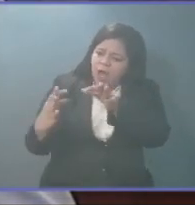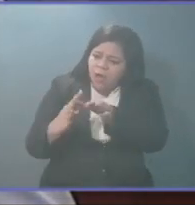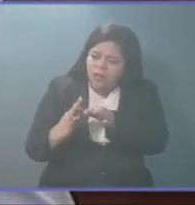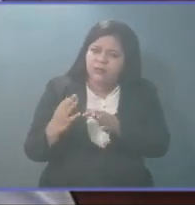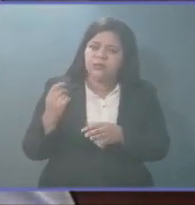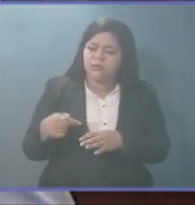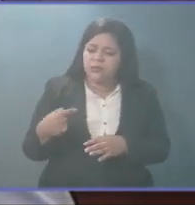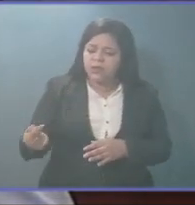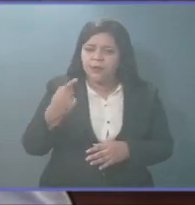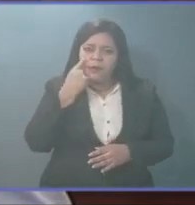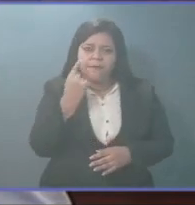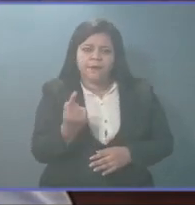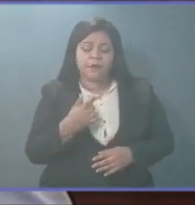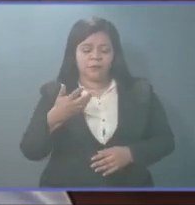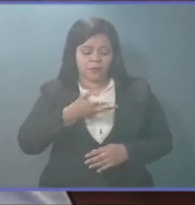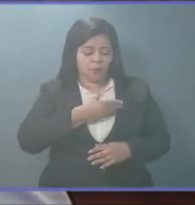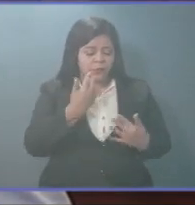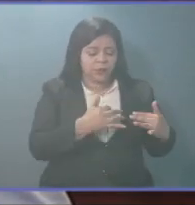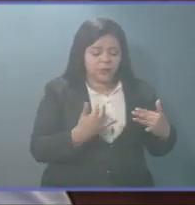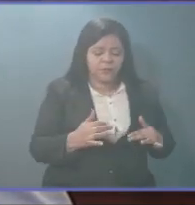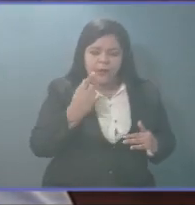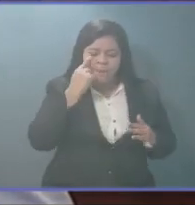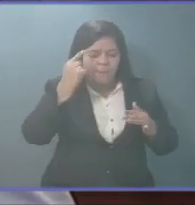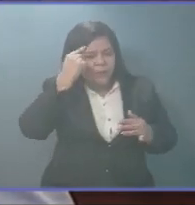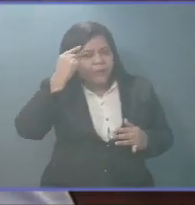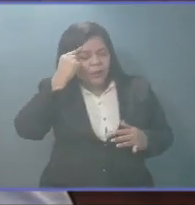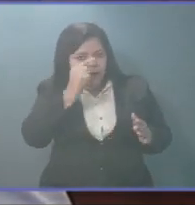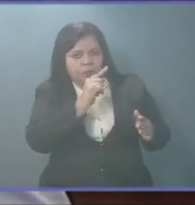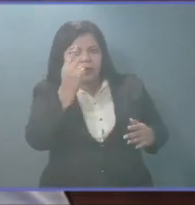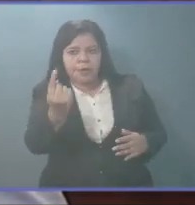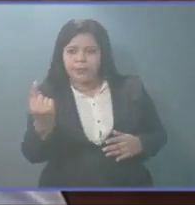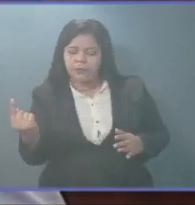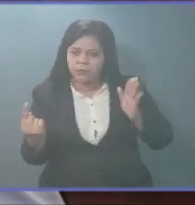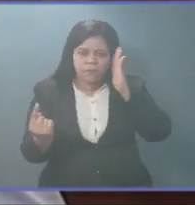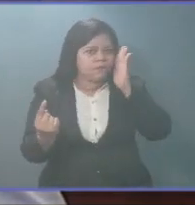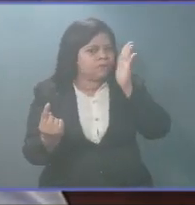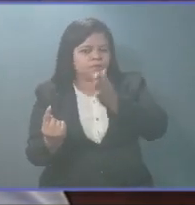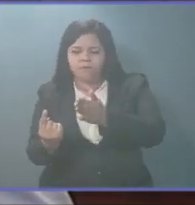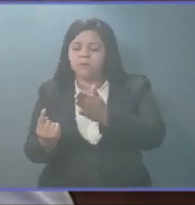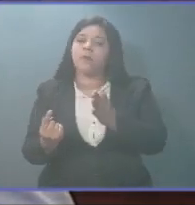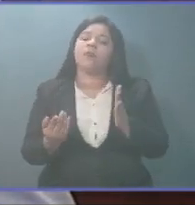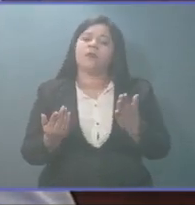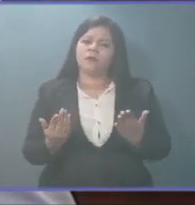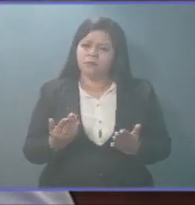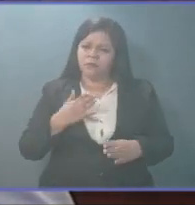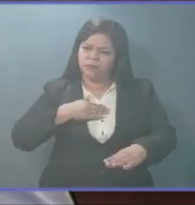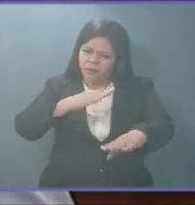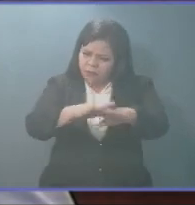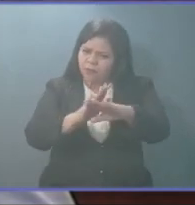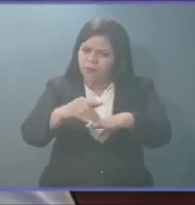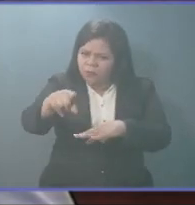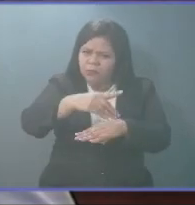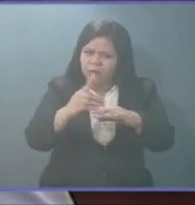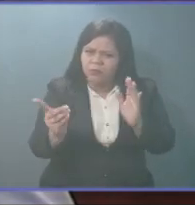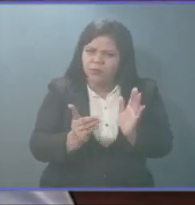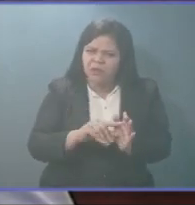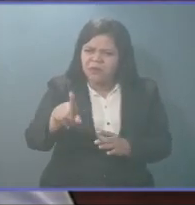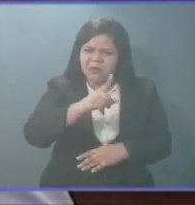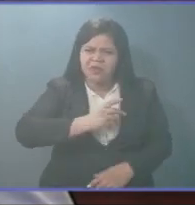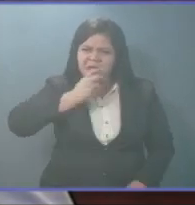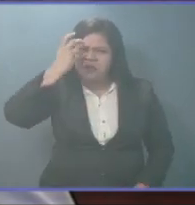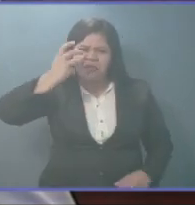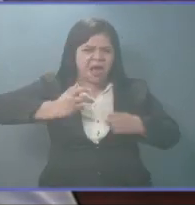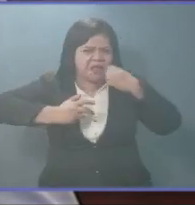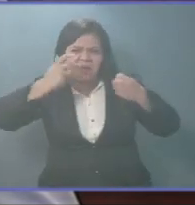al centro de cada una de nuestras acciones al ciudadano. Les recuerdo, señores diputados, a ustedes que estaban abuchando y